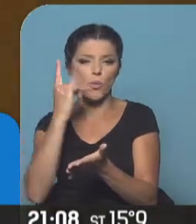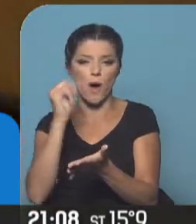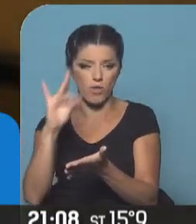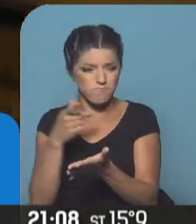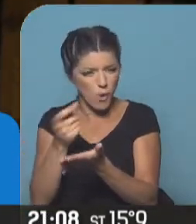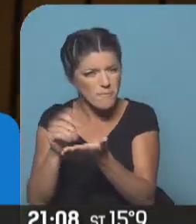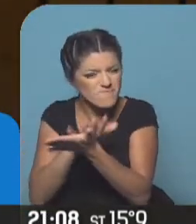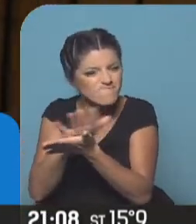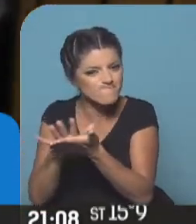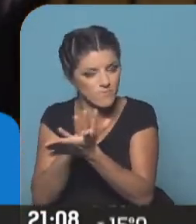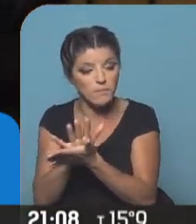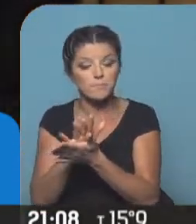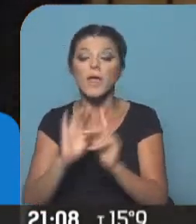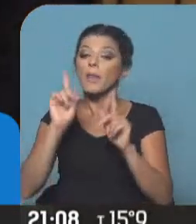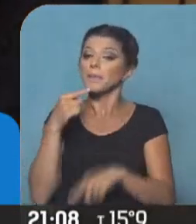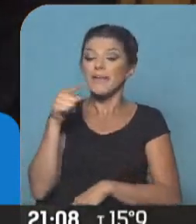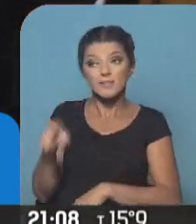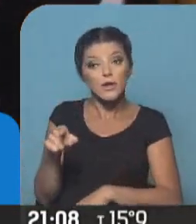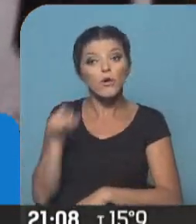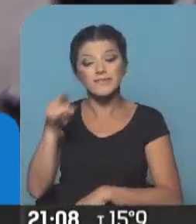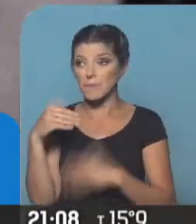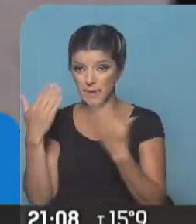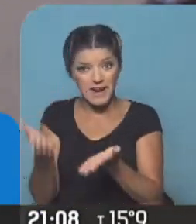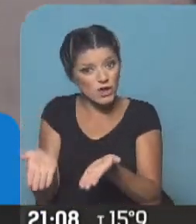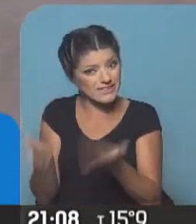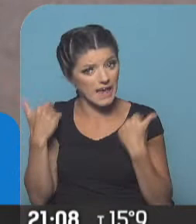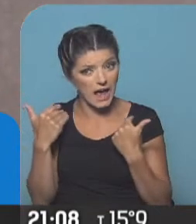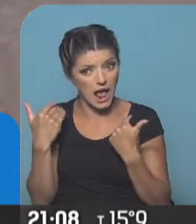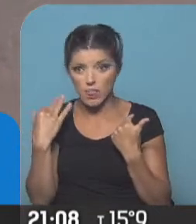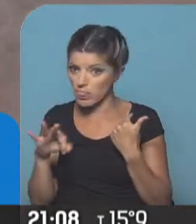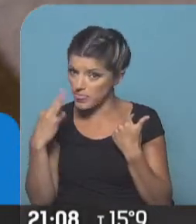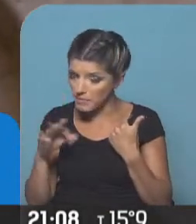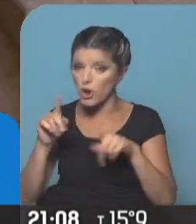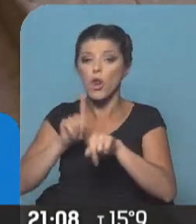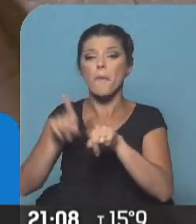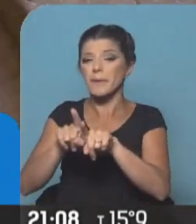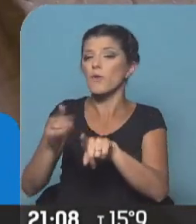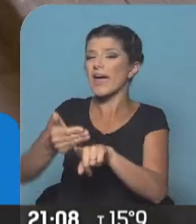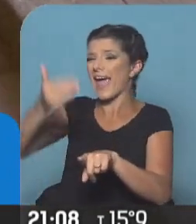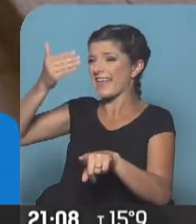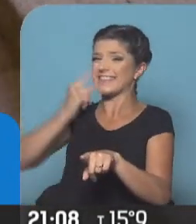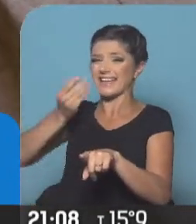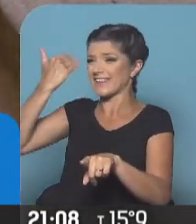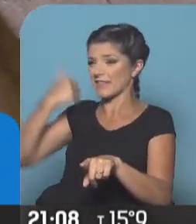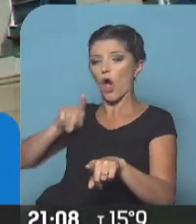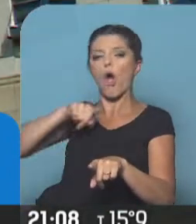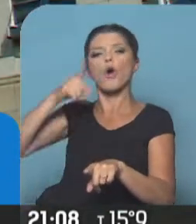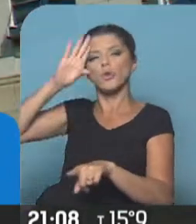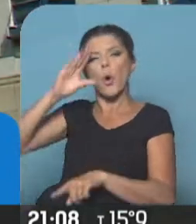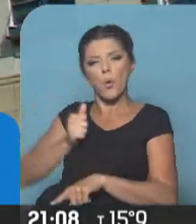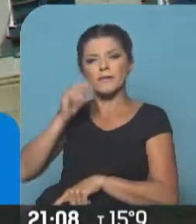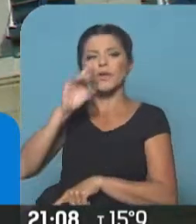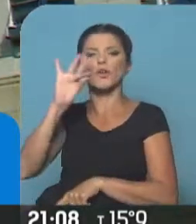también el desafuero de Debido de la Cámara de Diputados, tal como lo había hecho hace pocos días el juez Luis Rodríguez, en la causa